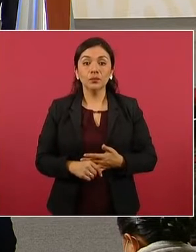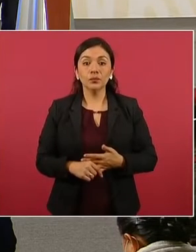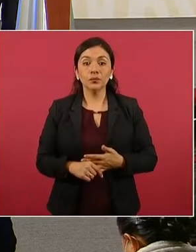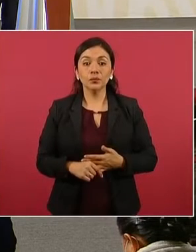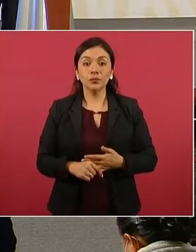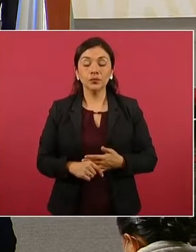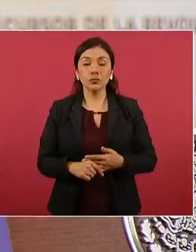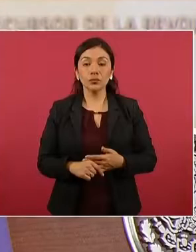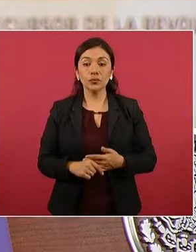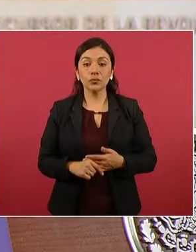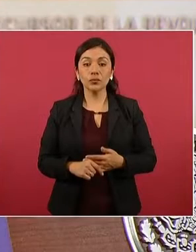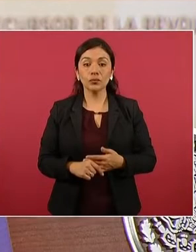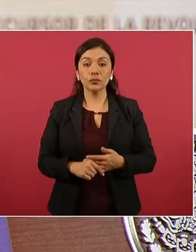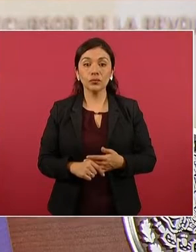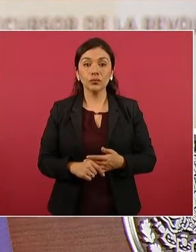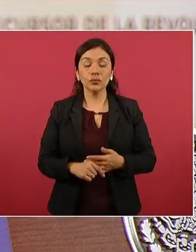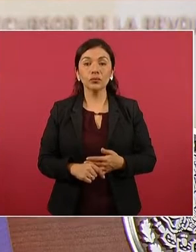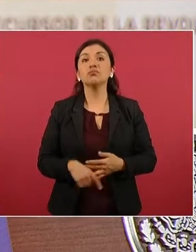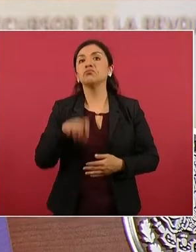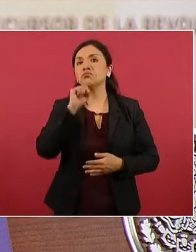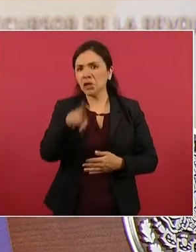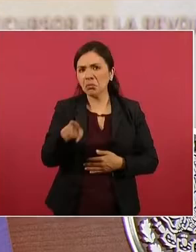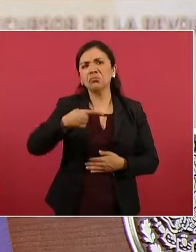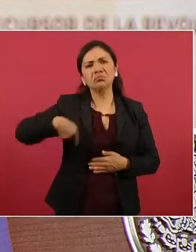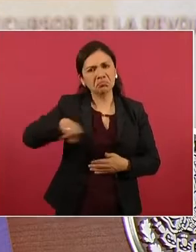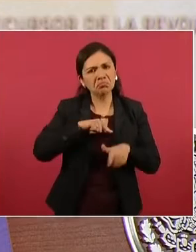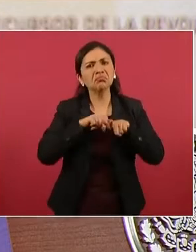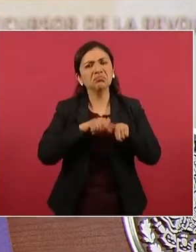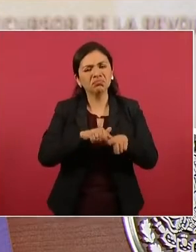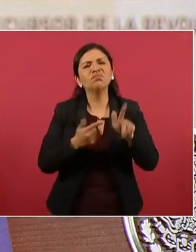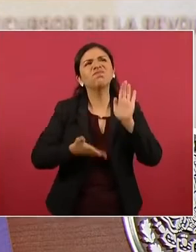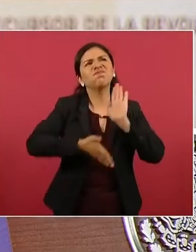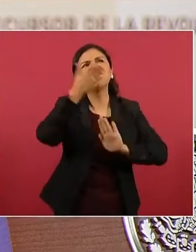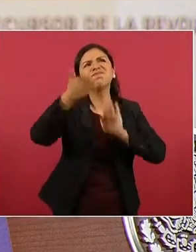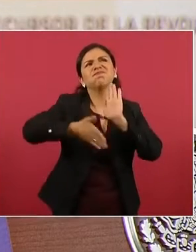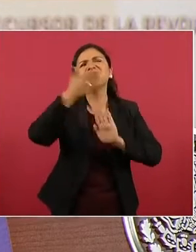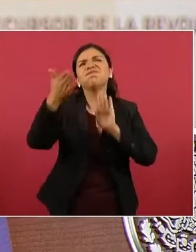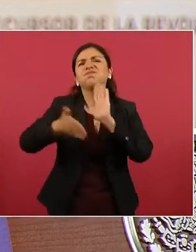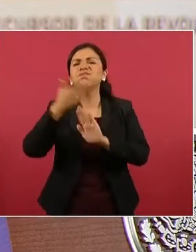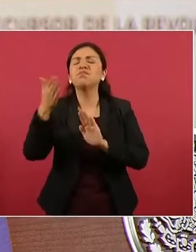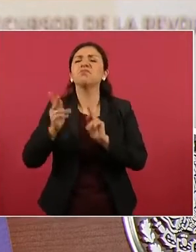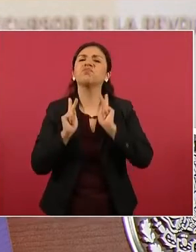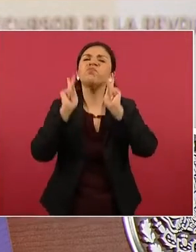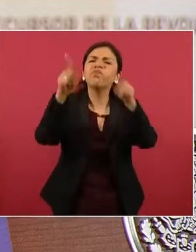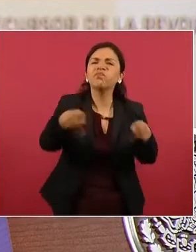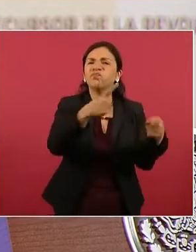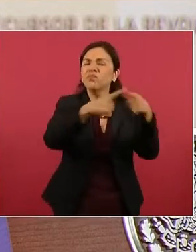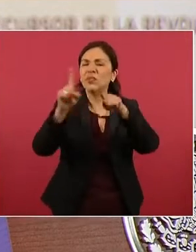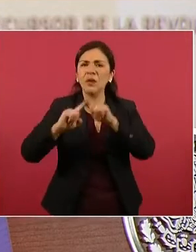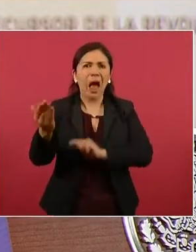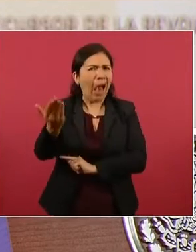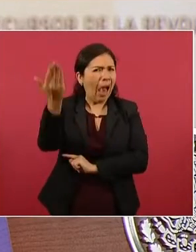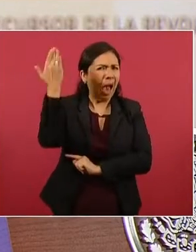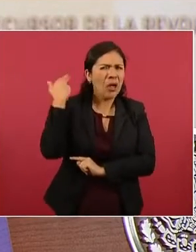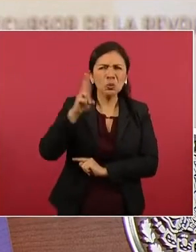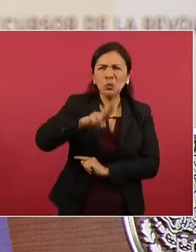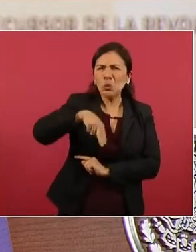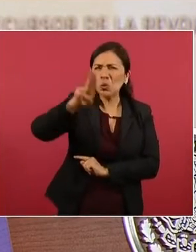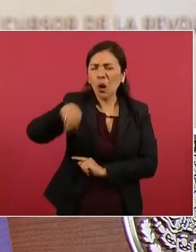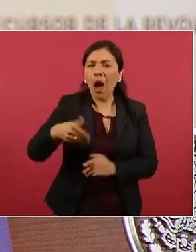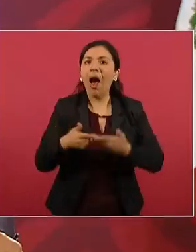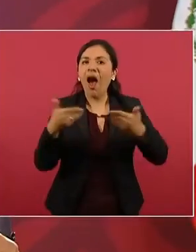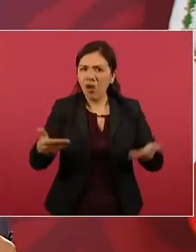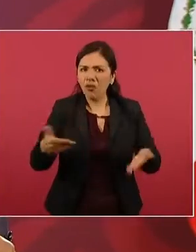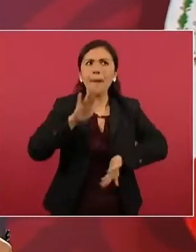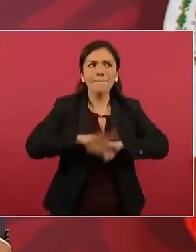construyendo obras públicas como nunca y